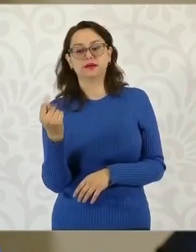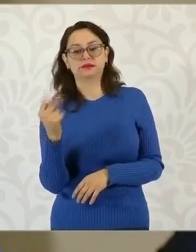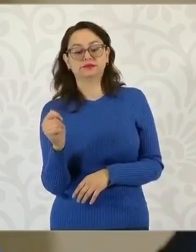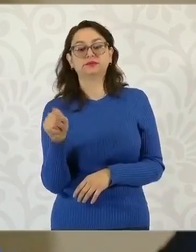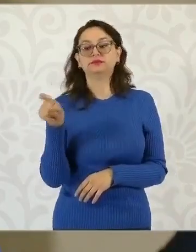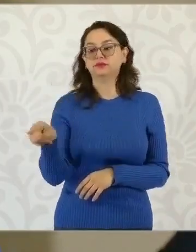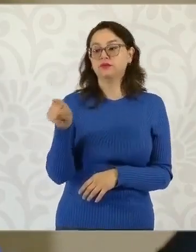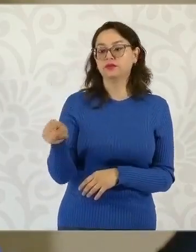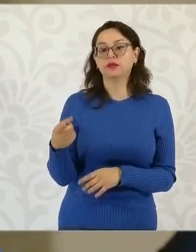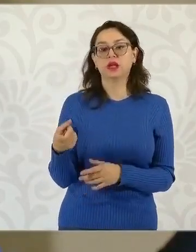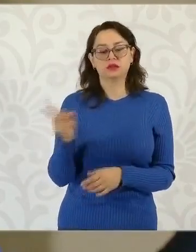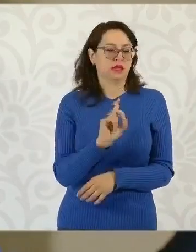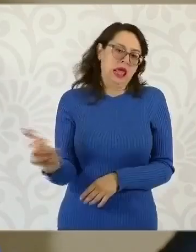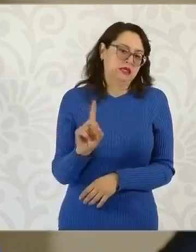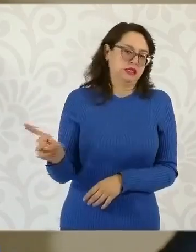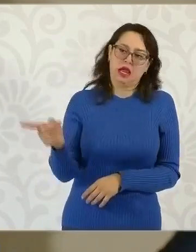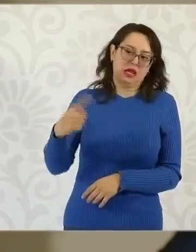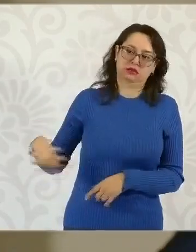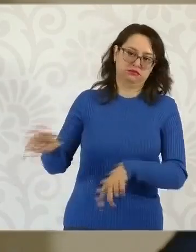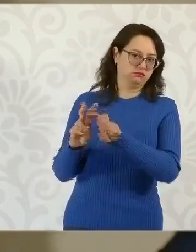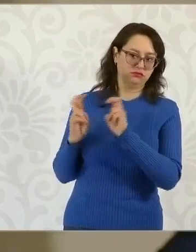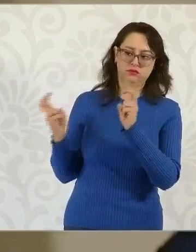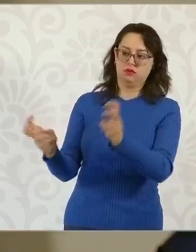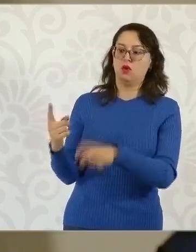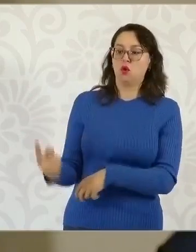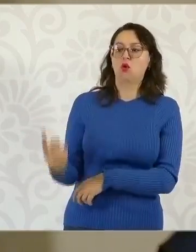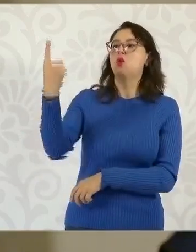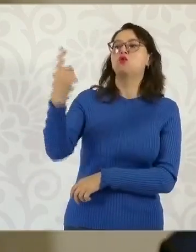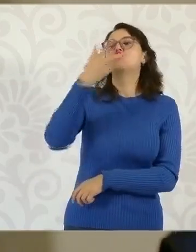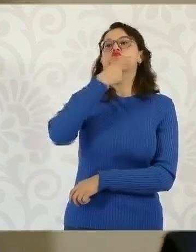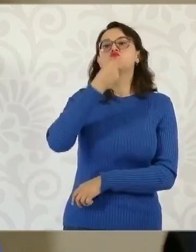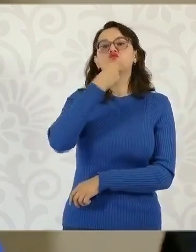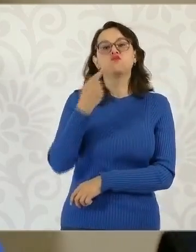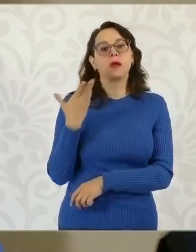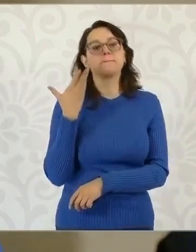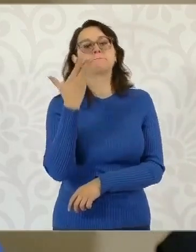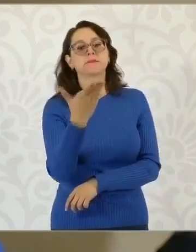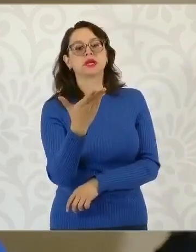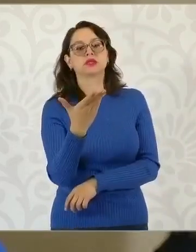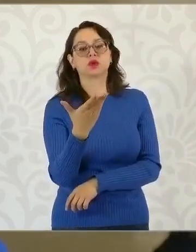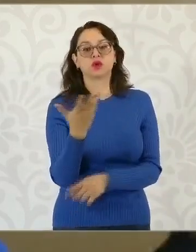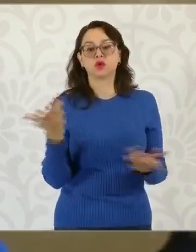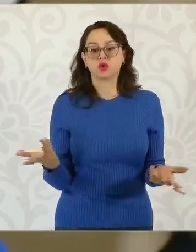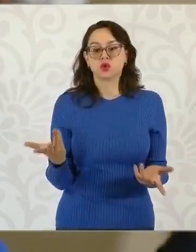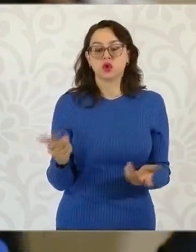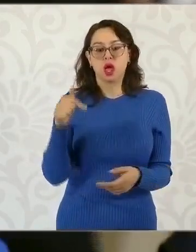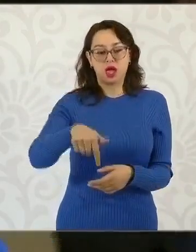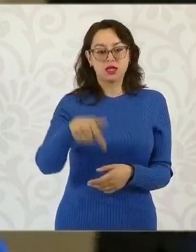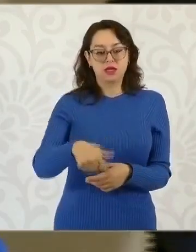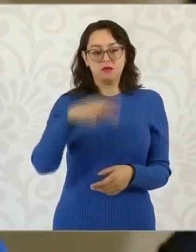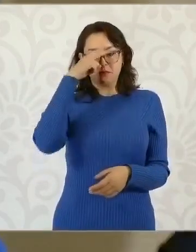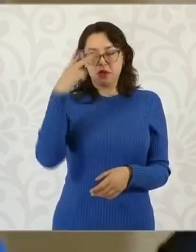este es un programa de la derecha, uno de los colaboradores pidió que si se está combatiendo la criminalidad en